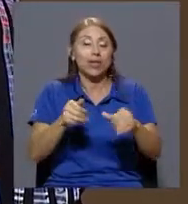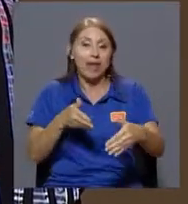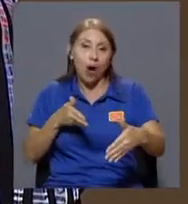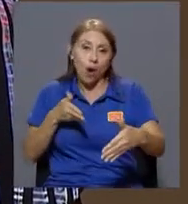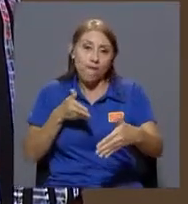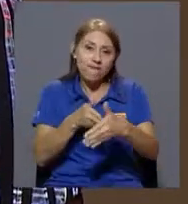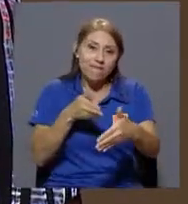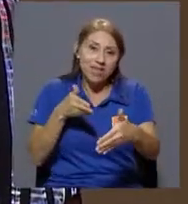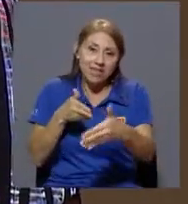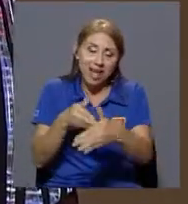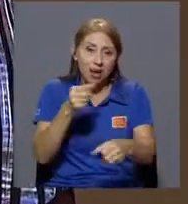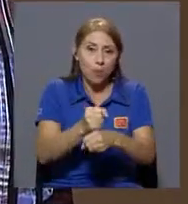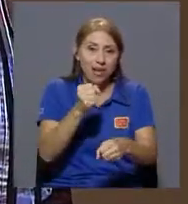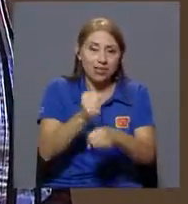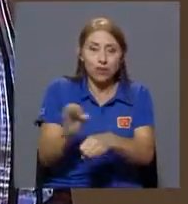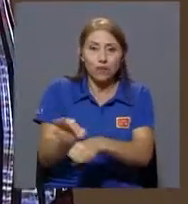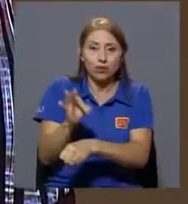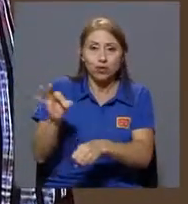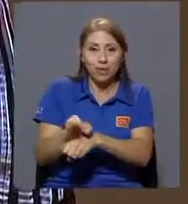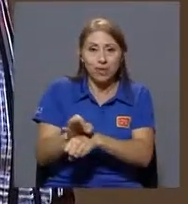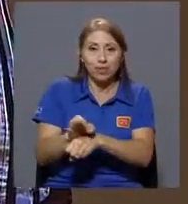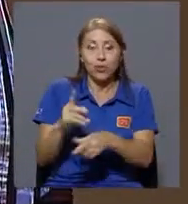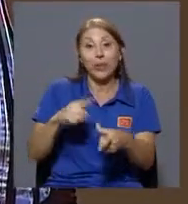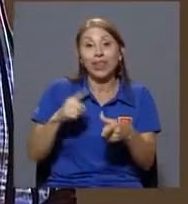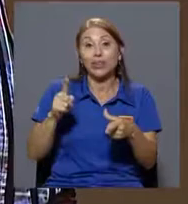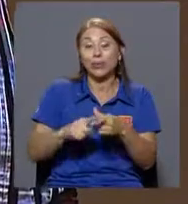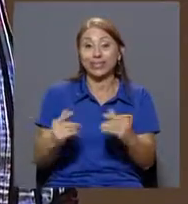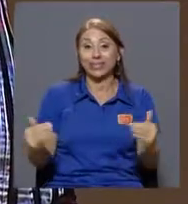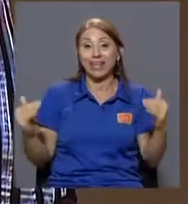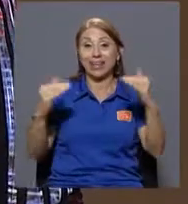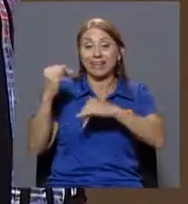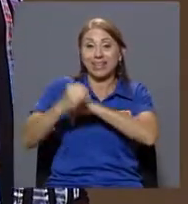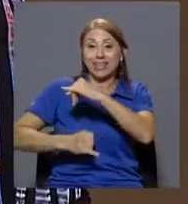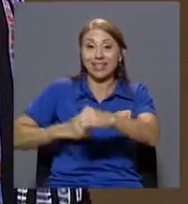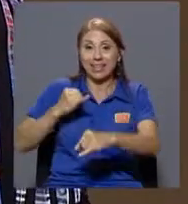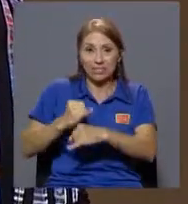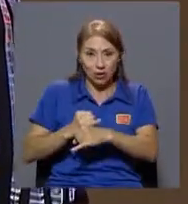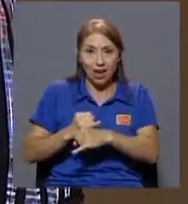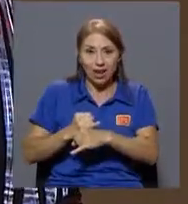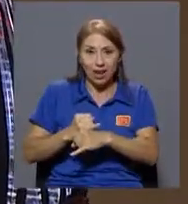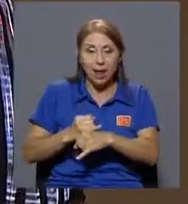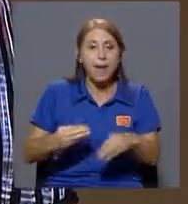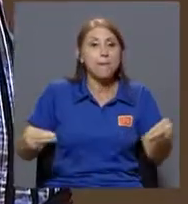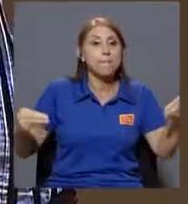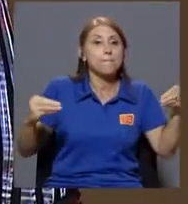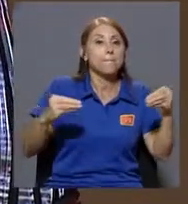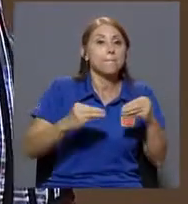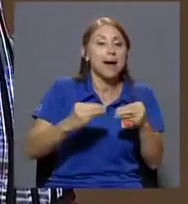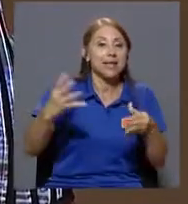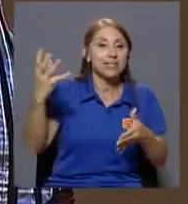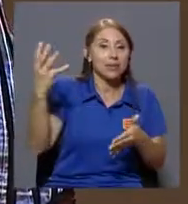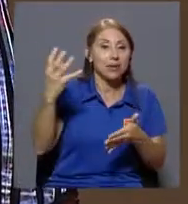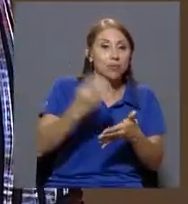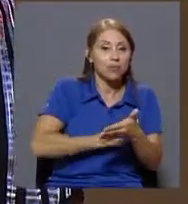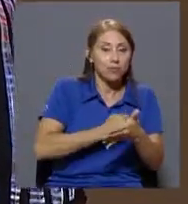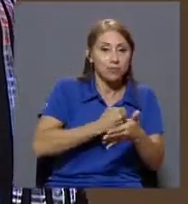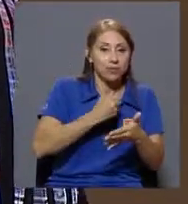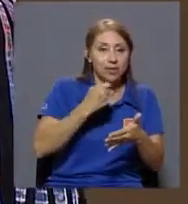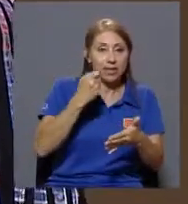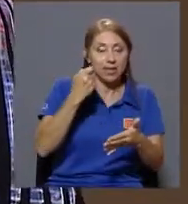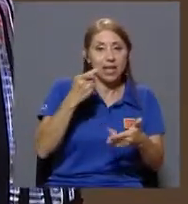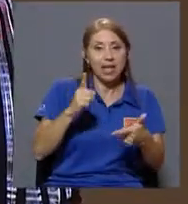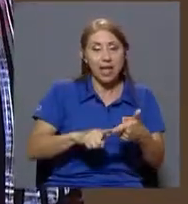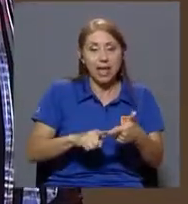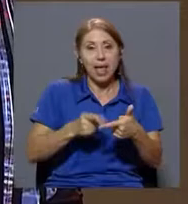funcionamiento. Así que el entorno internacional de mayores tasas de interés de precios del petróleo